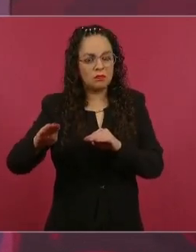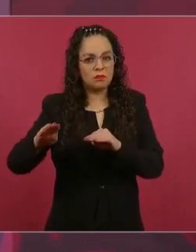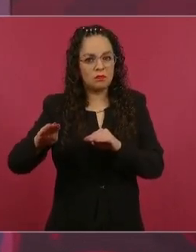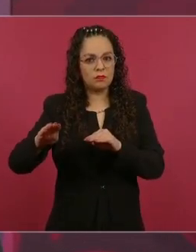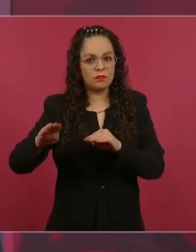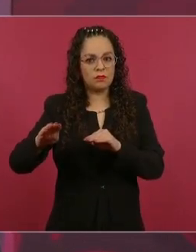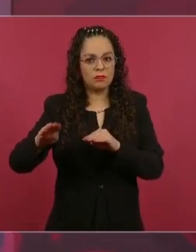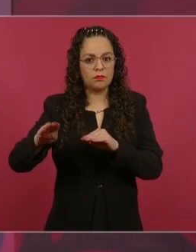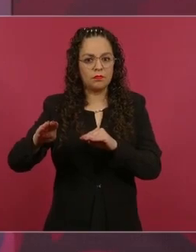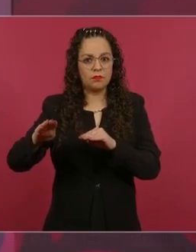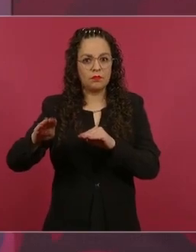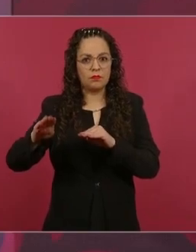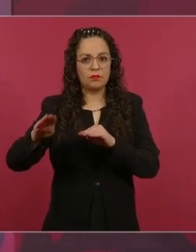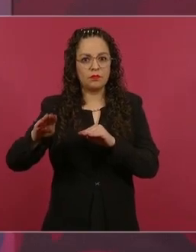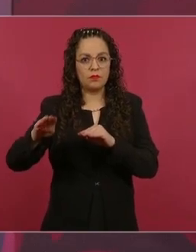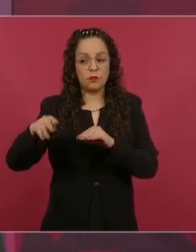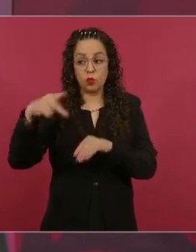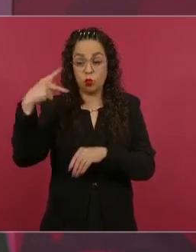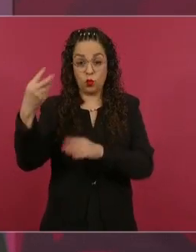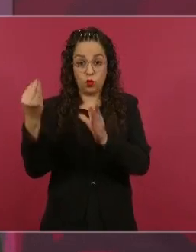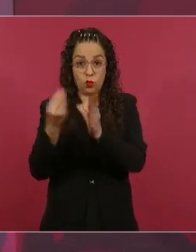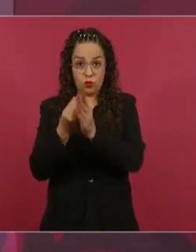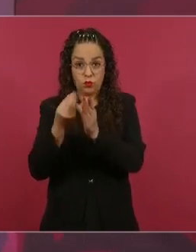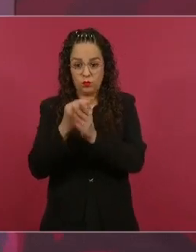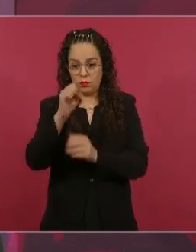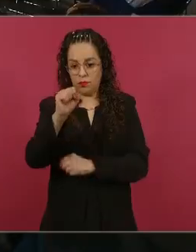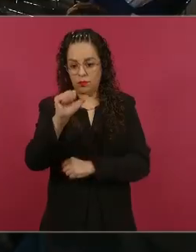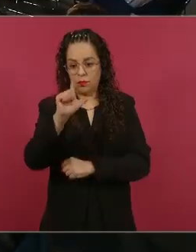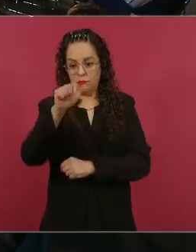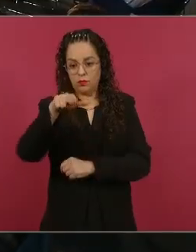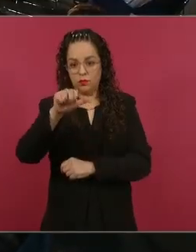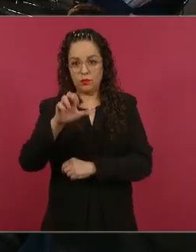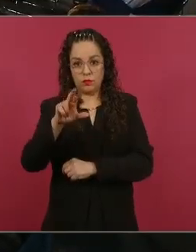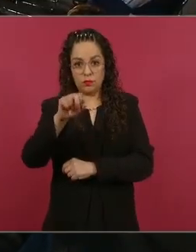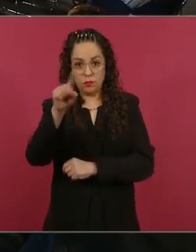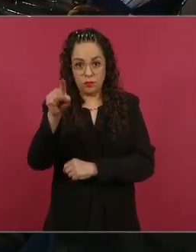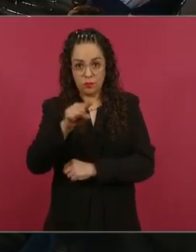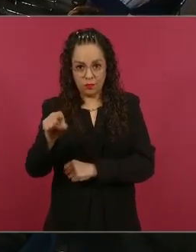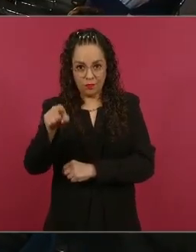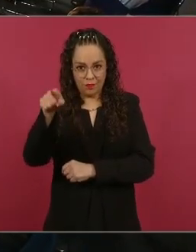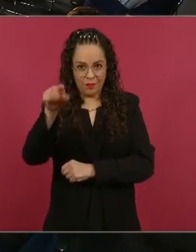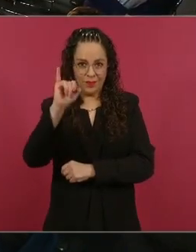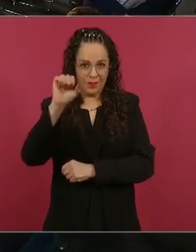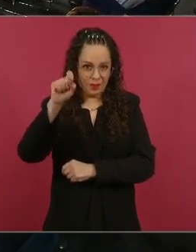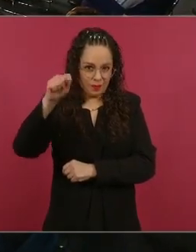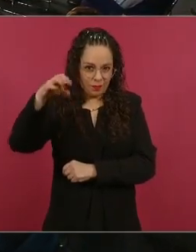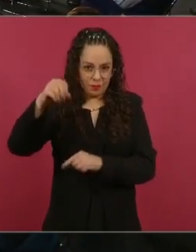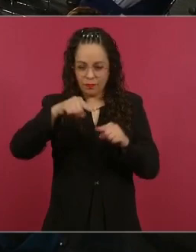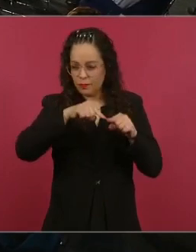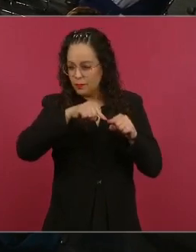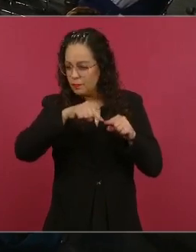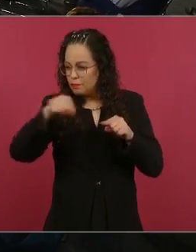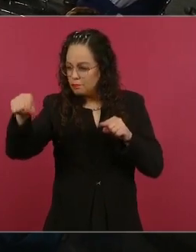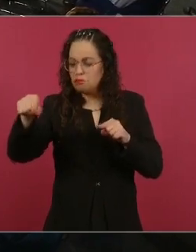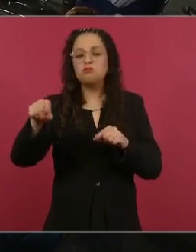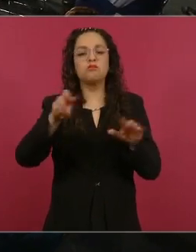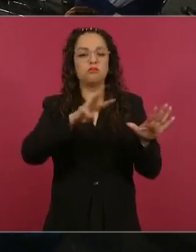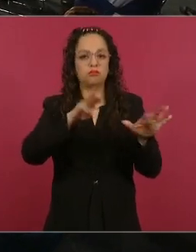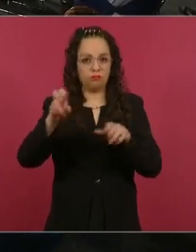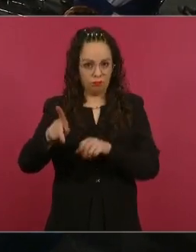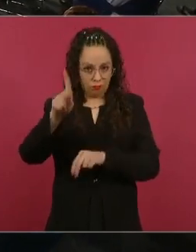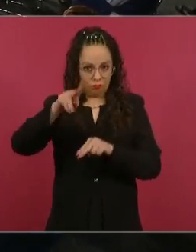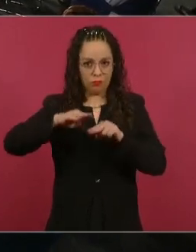que es el Istmo, a Salina Cruz, son 300 kilómetros. También los